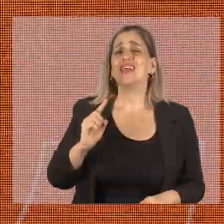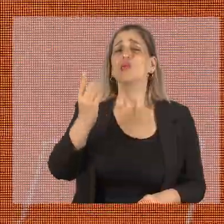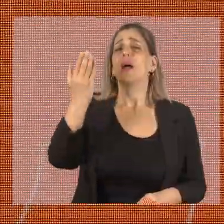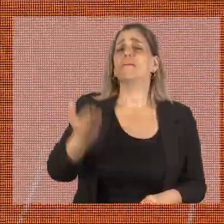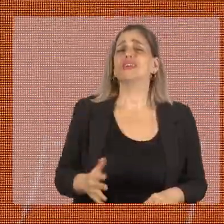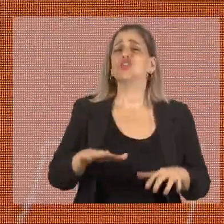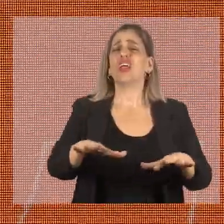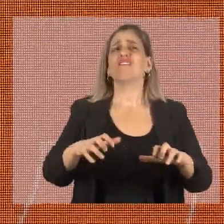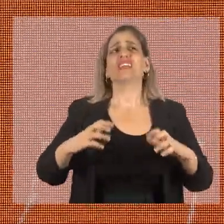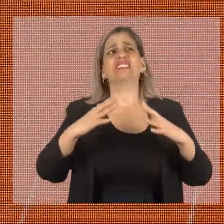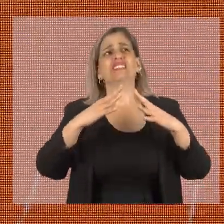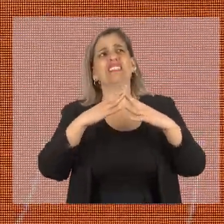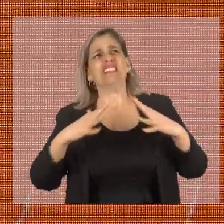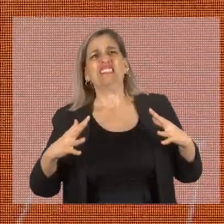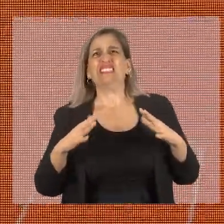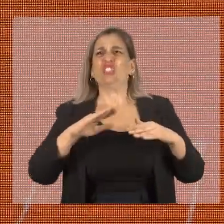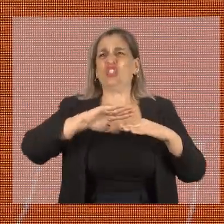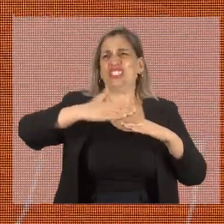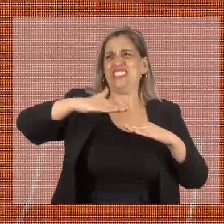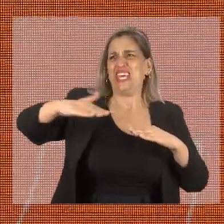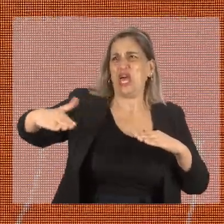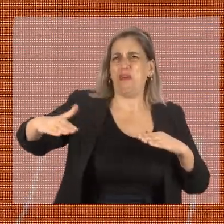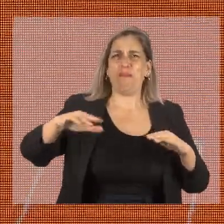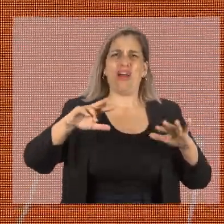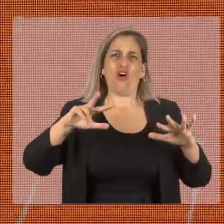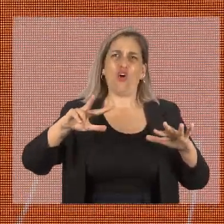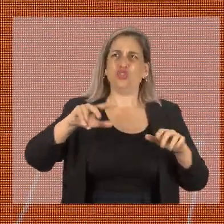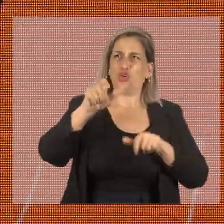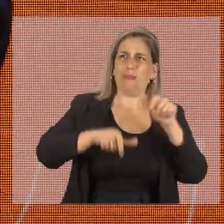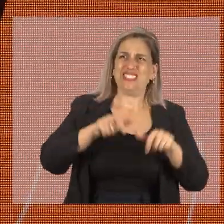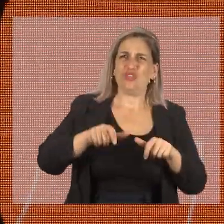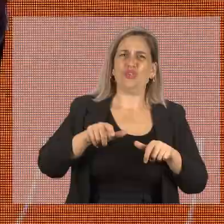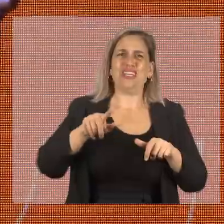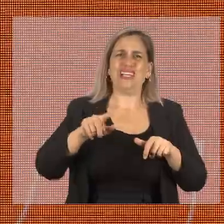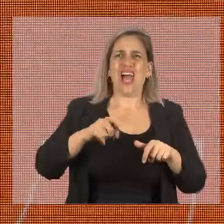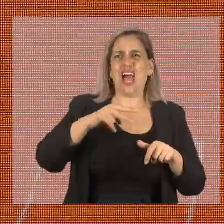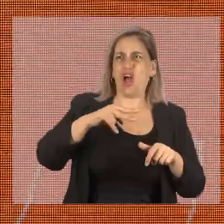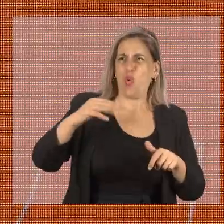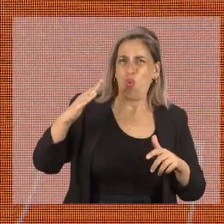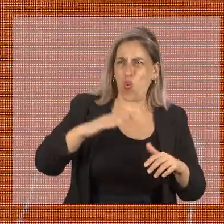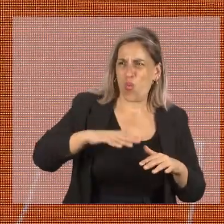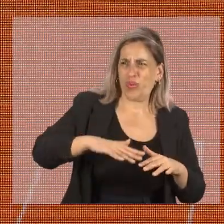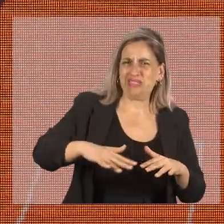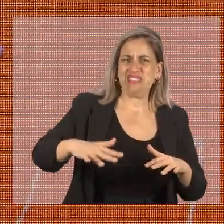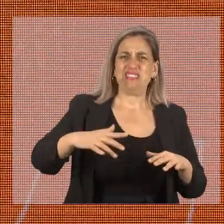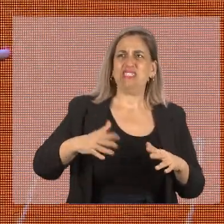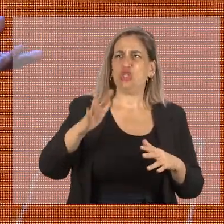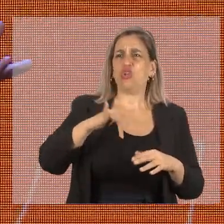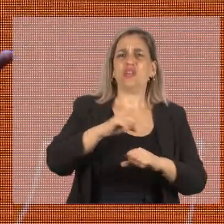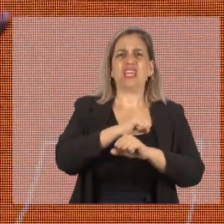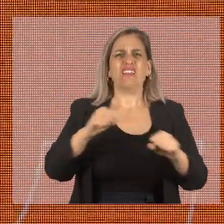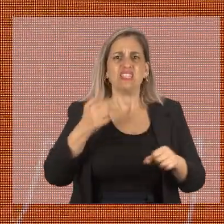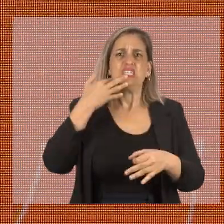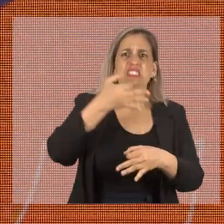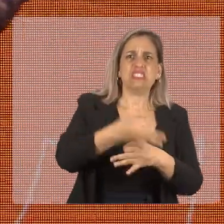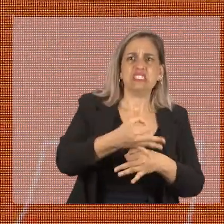imagínense una persona que vive en un rancho de chapa con 8 familiares, con agua servida, y la tiene que salir a remar todos los días,